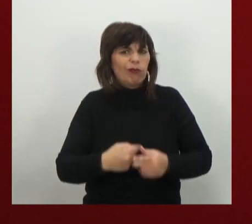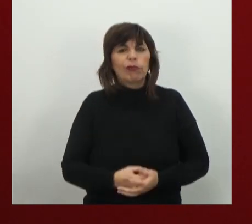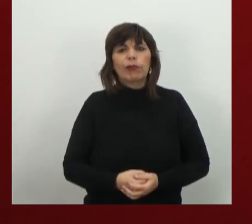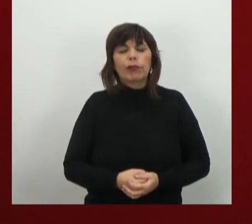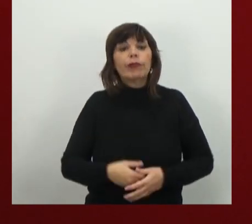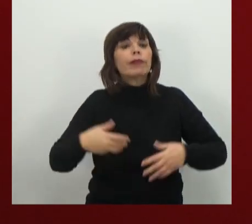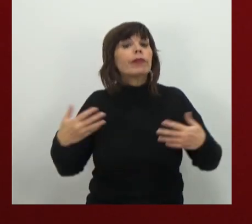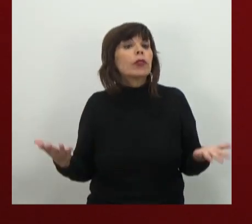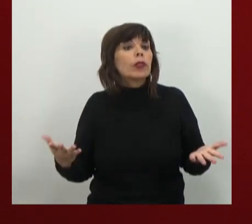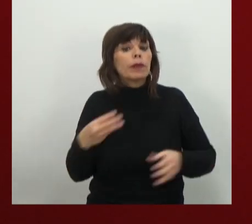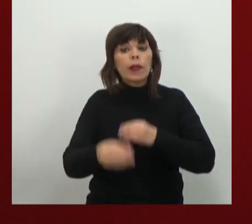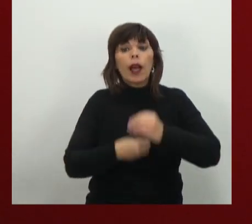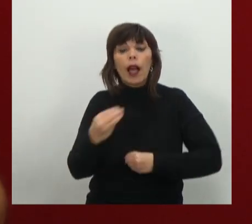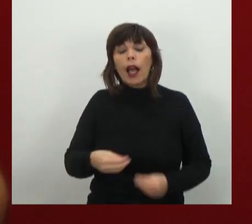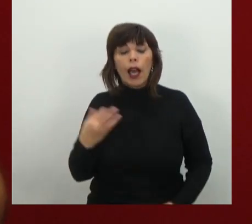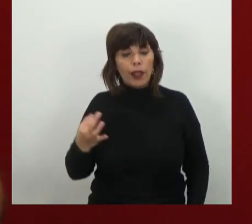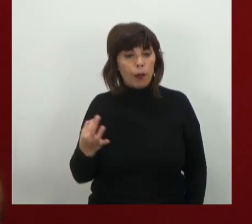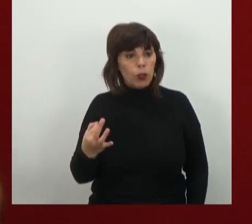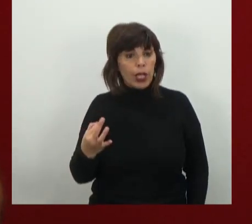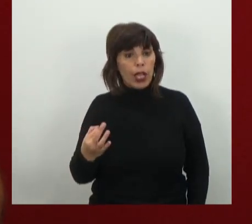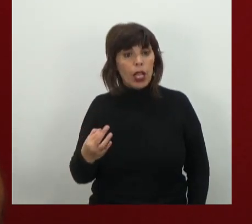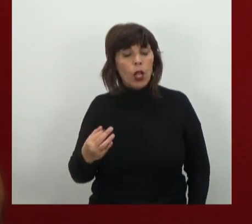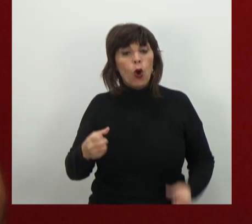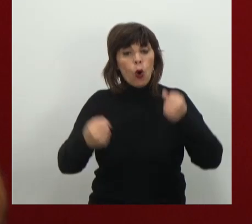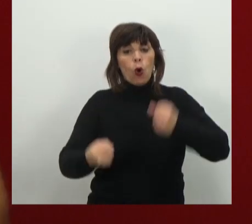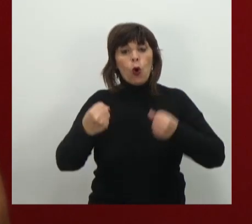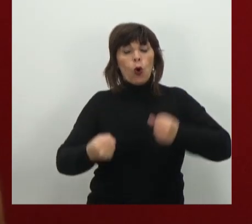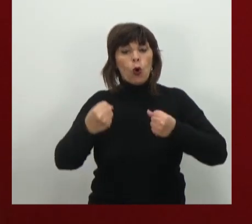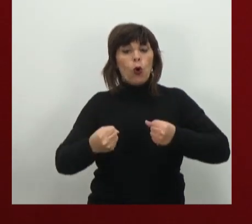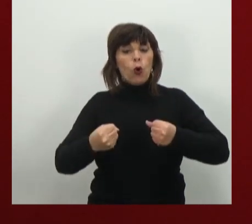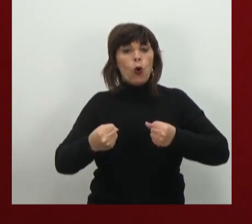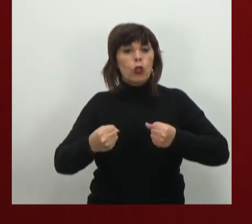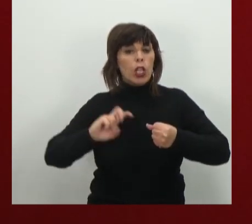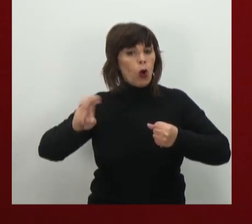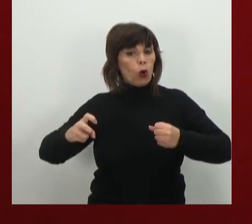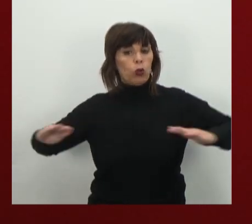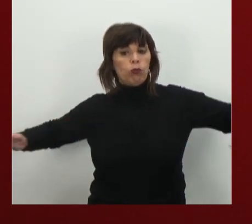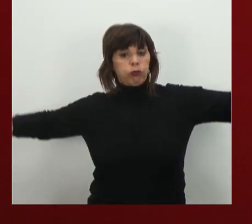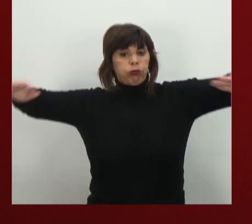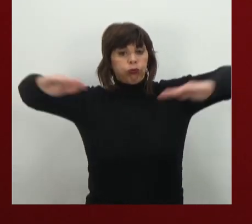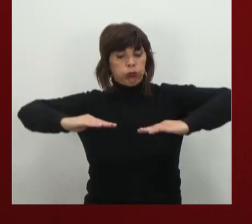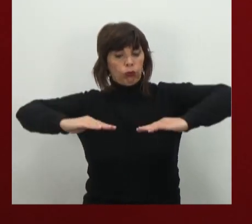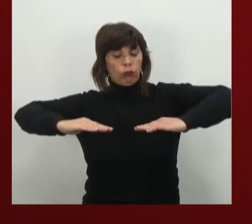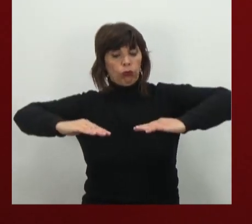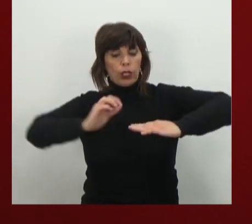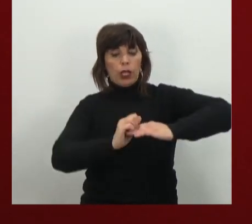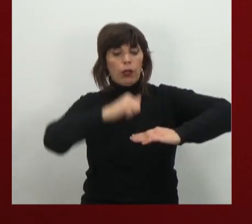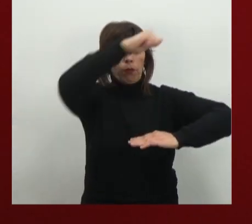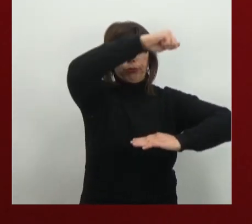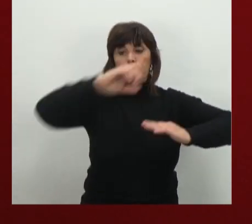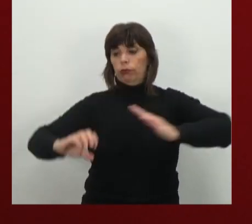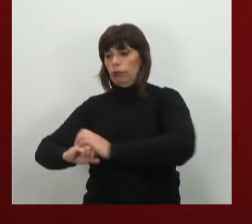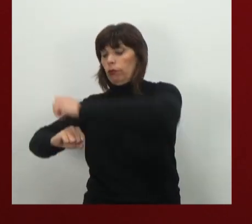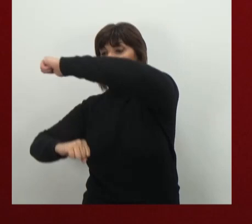hacer? Alguien viene, coge un cable y te echa un cable a tu batería. ¿Tienes una